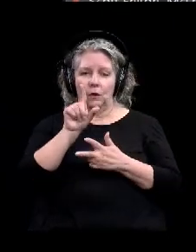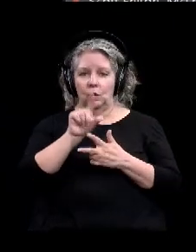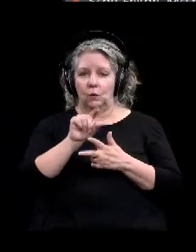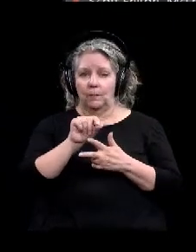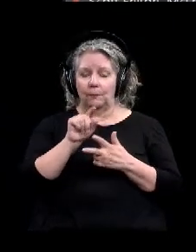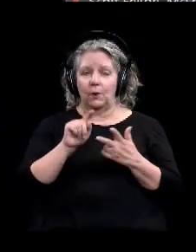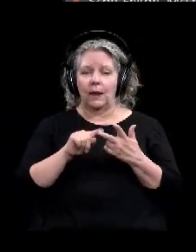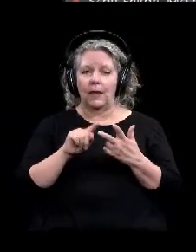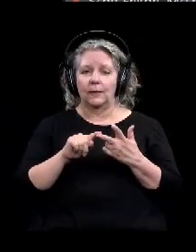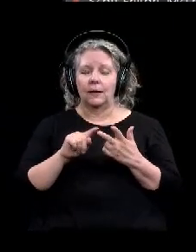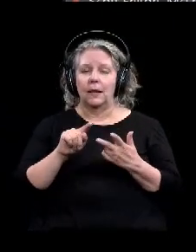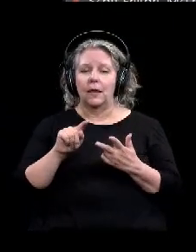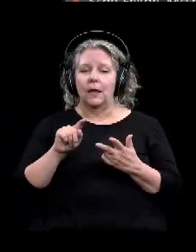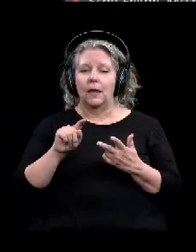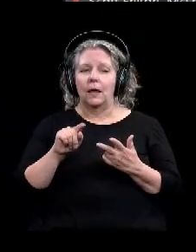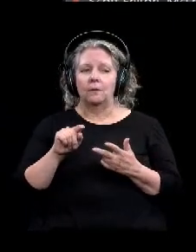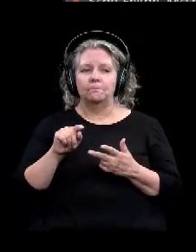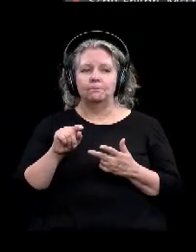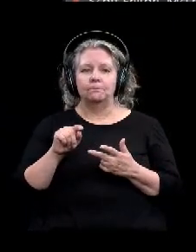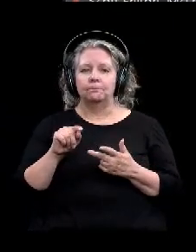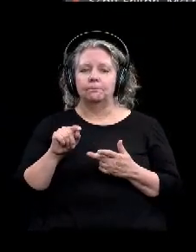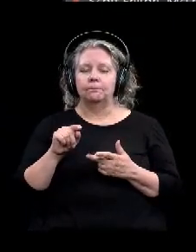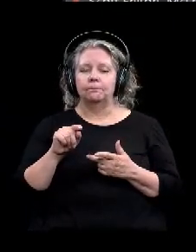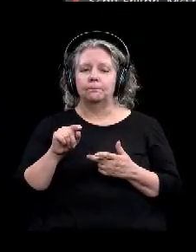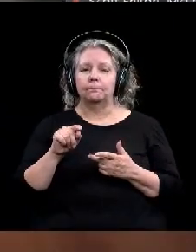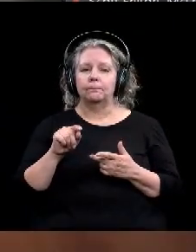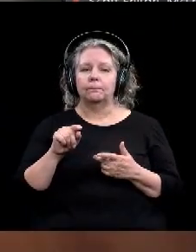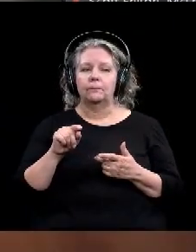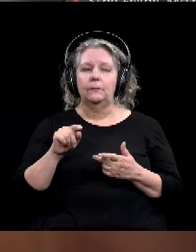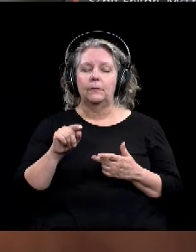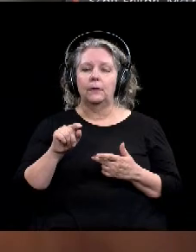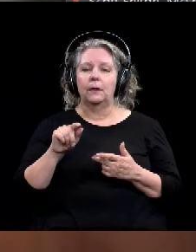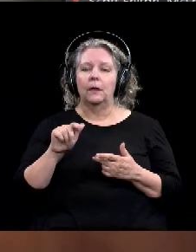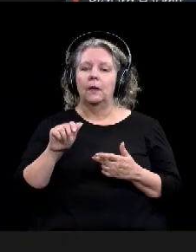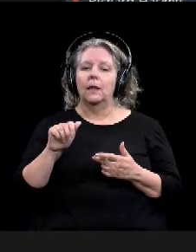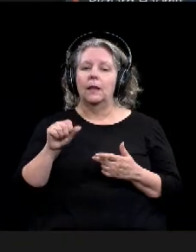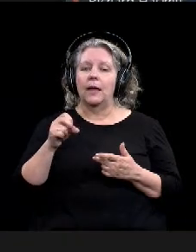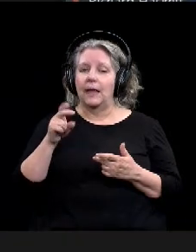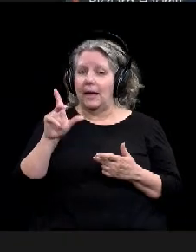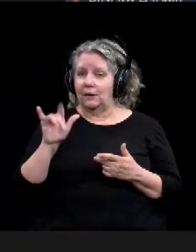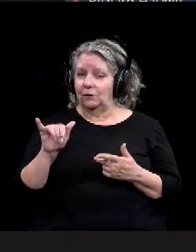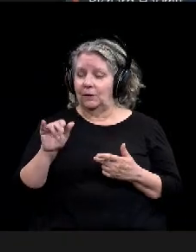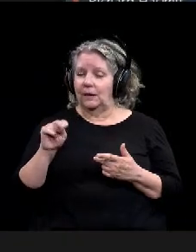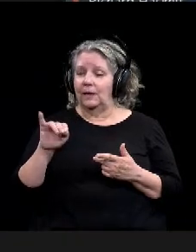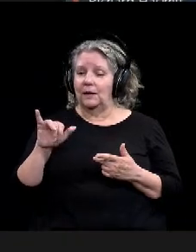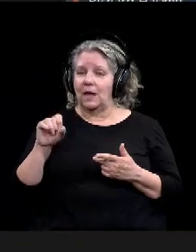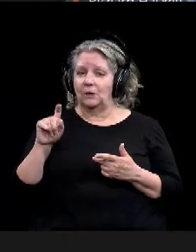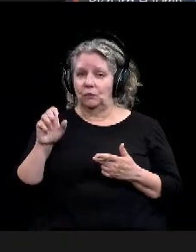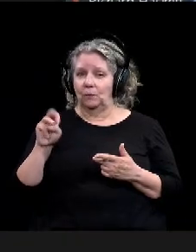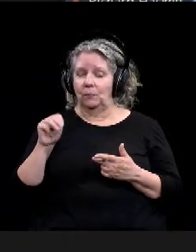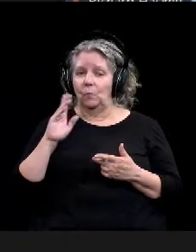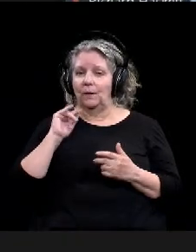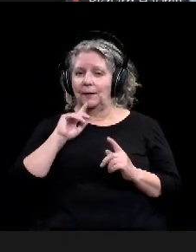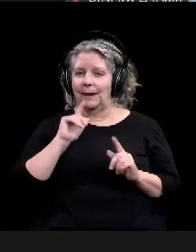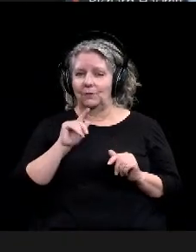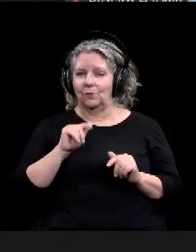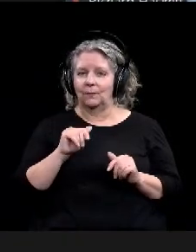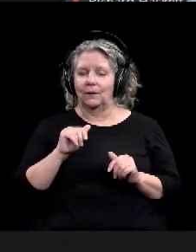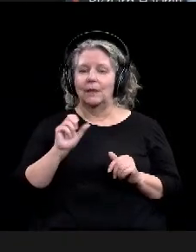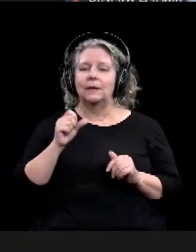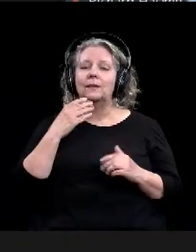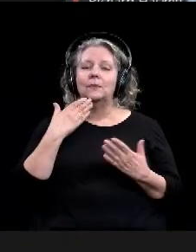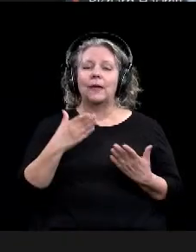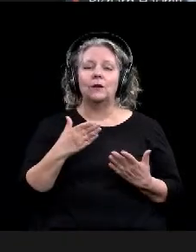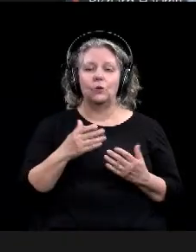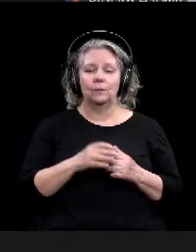así es que me va a dar esta ronda de preguntas tenemos